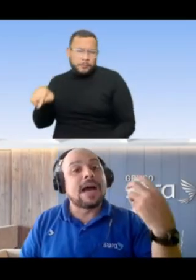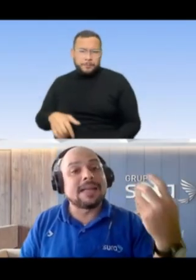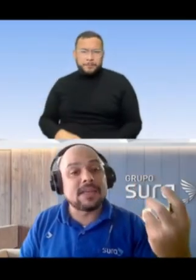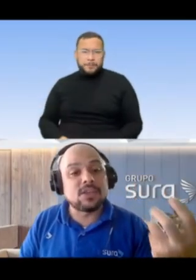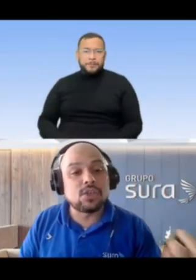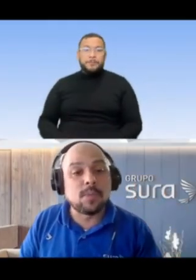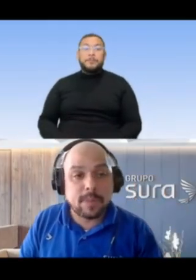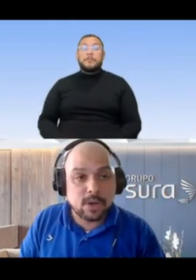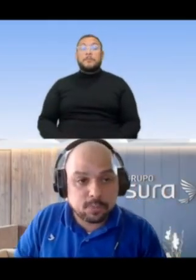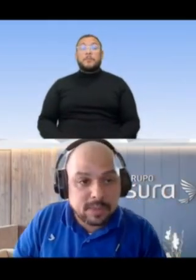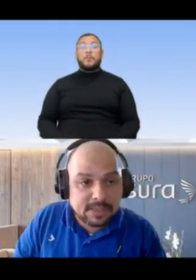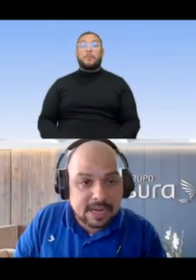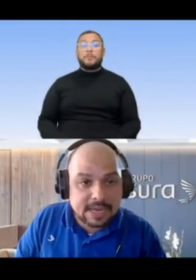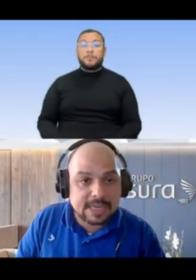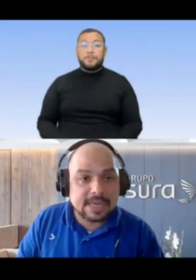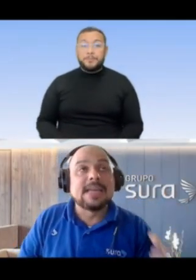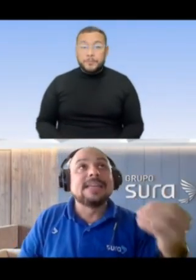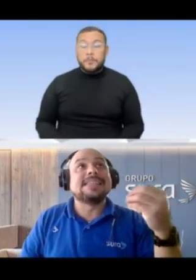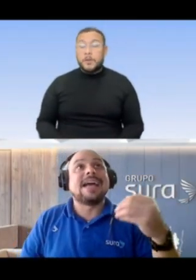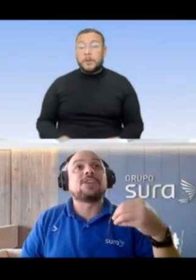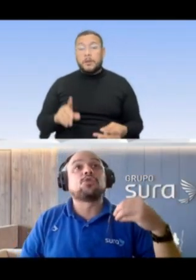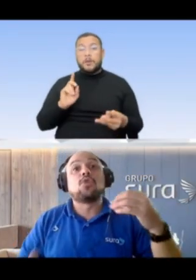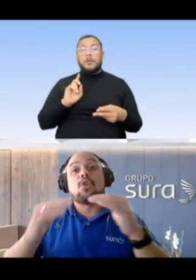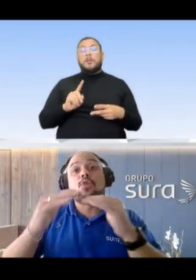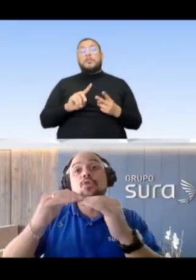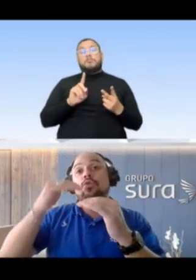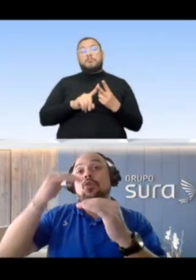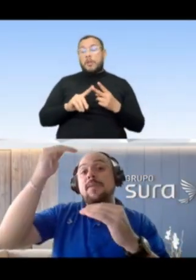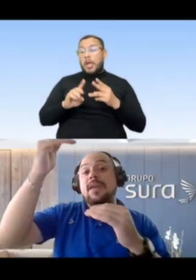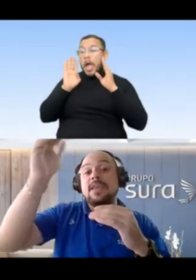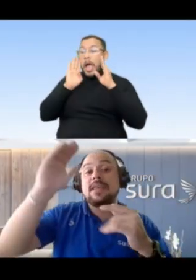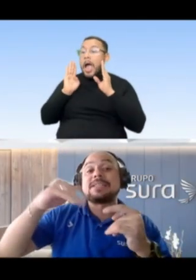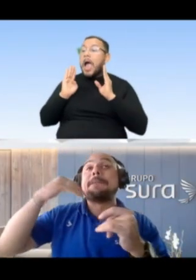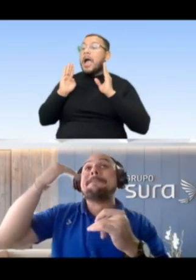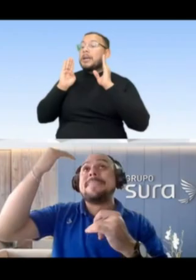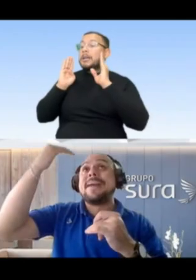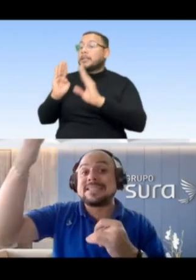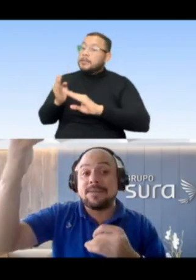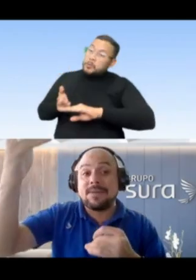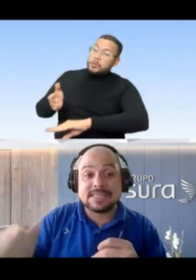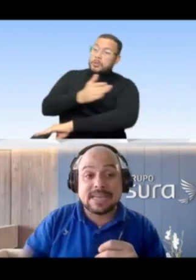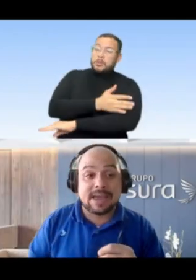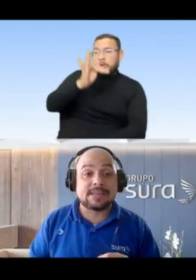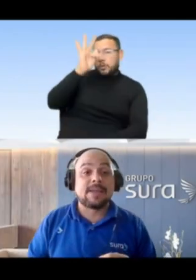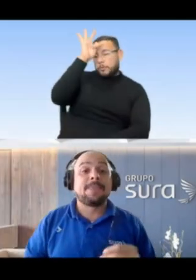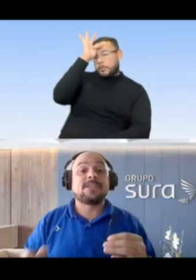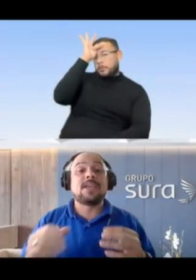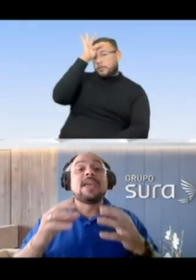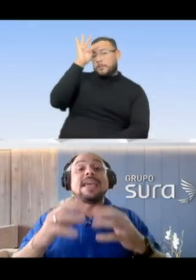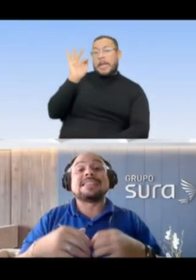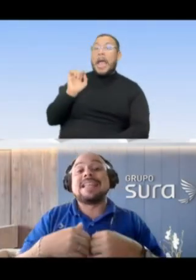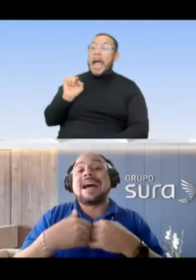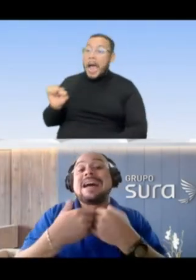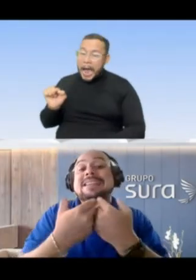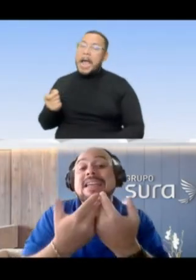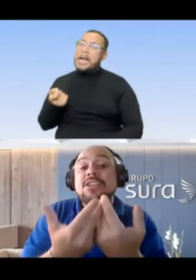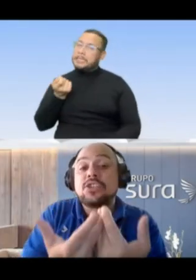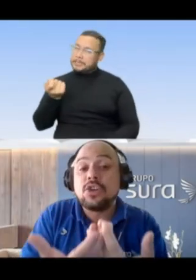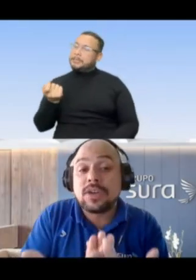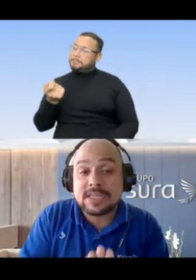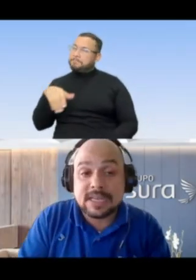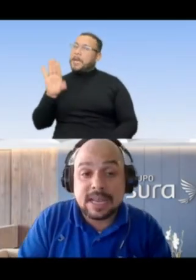auxilios. Atención prehospitalaria ya es un conjunto de medidas más avanzadas, ¿sí? Es